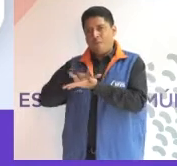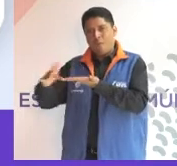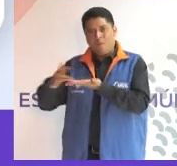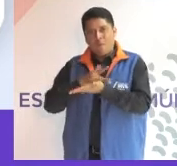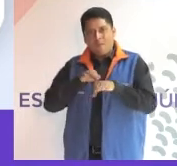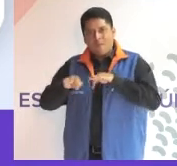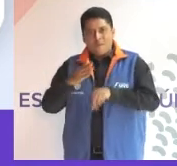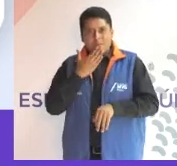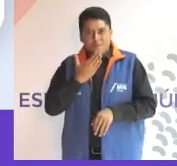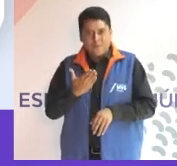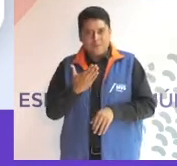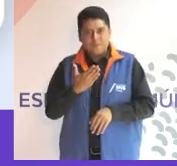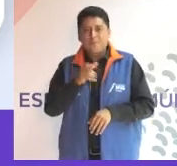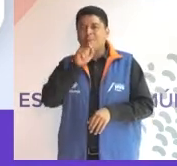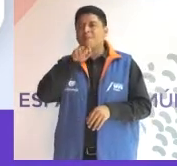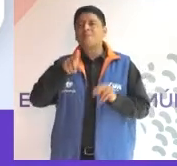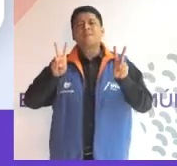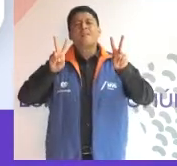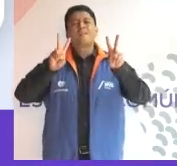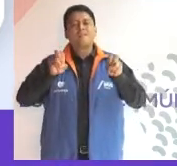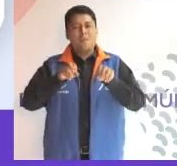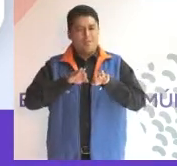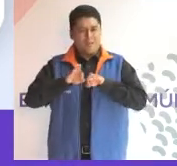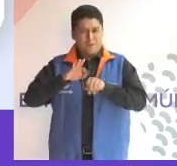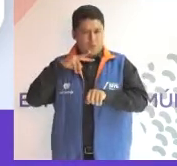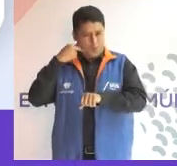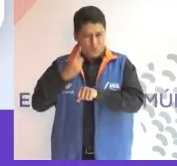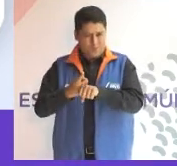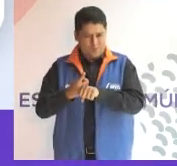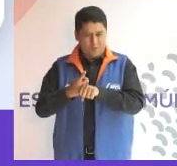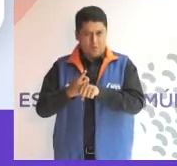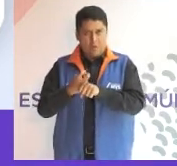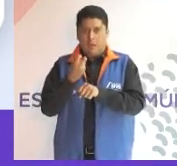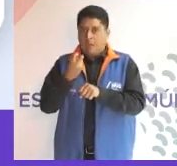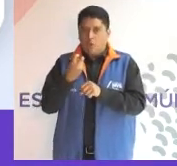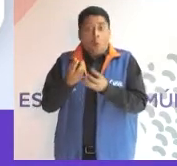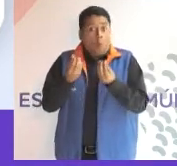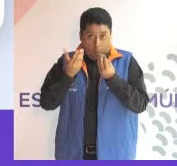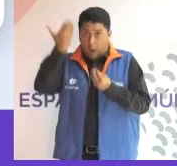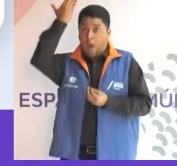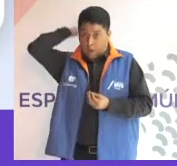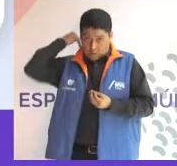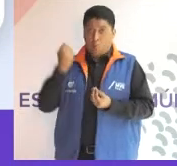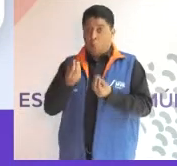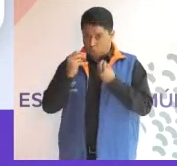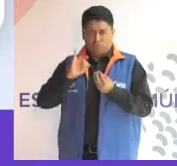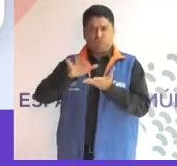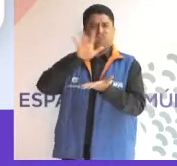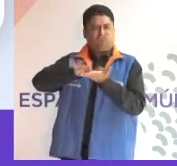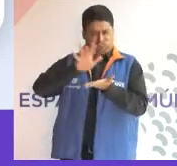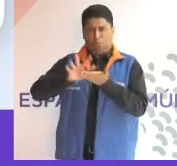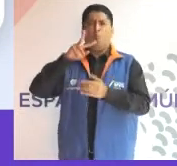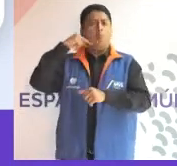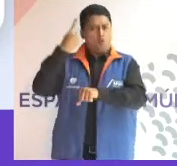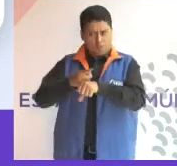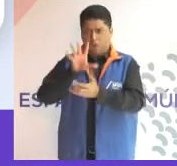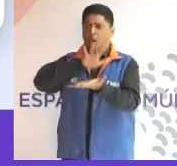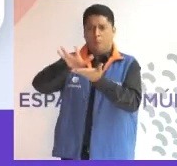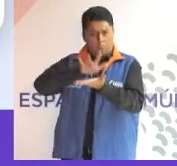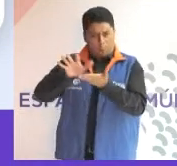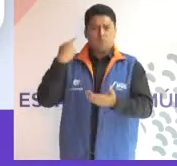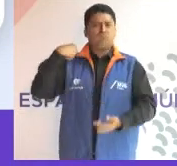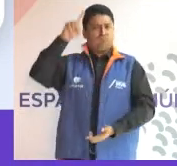trabajo voluntario también vimos una caída absolutamente drástica del 48%